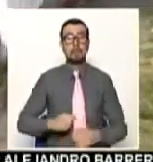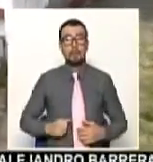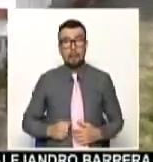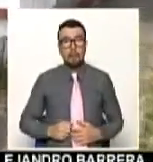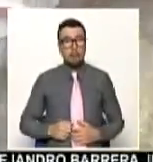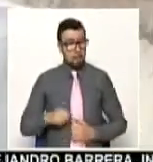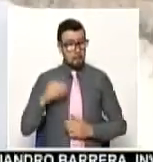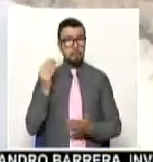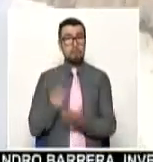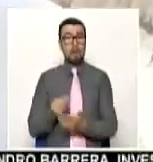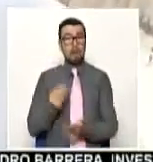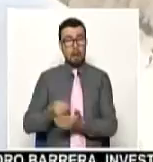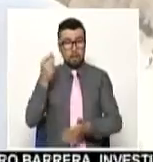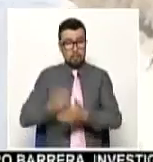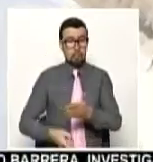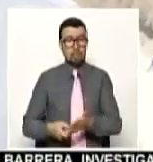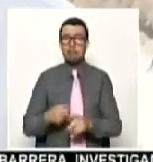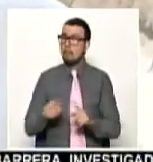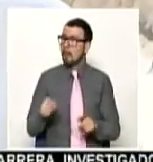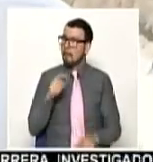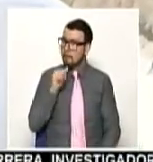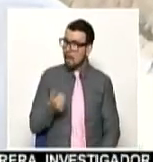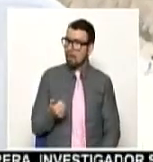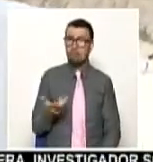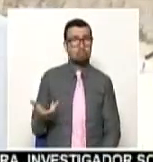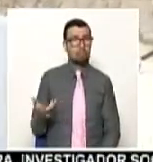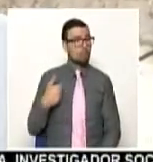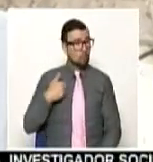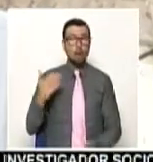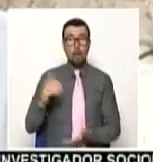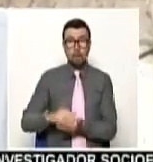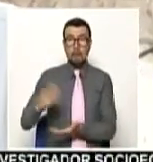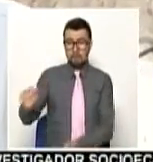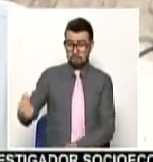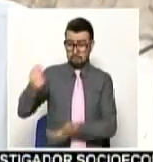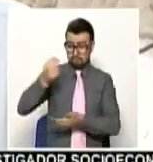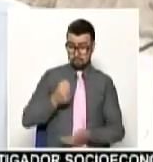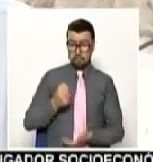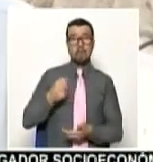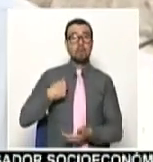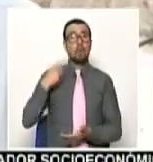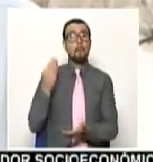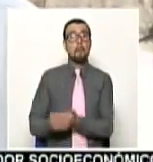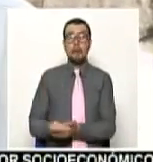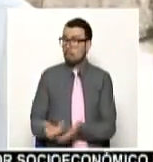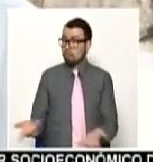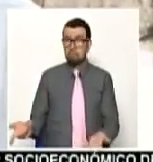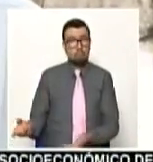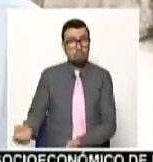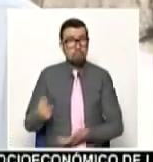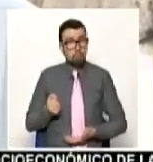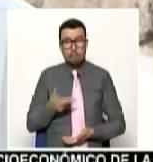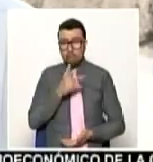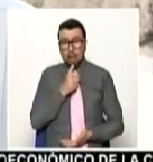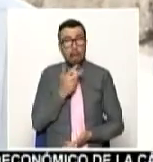y estamos peor que antes, inclusive no me han devuelto la plata de valorización que me tocó pagar. Y ya